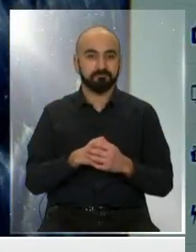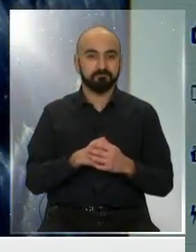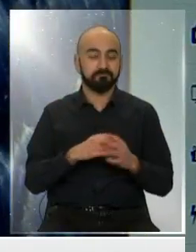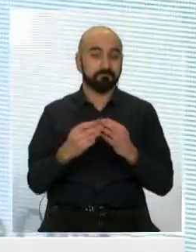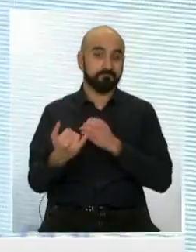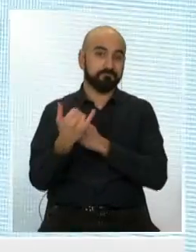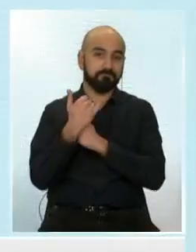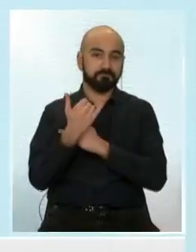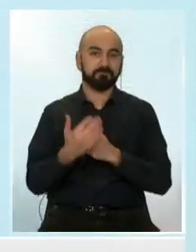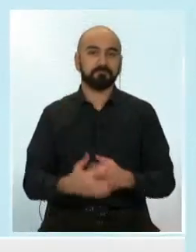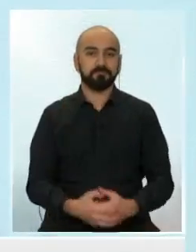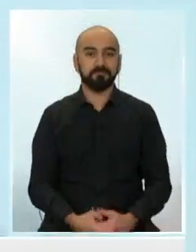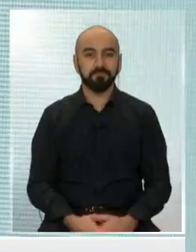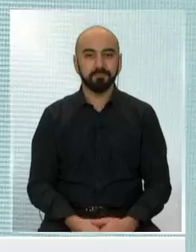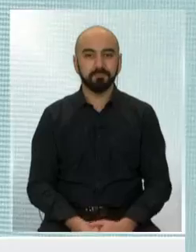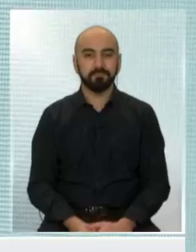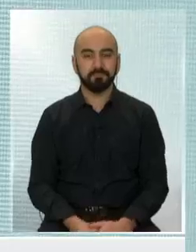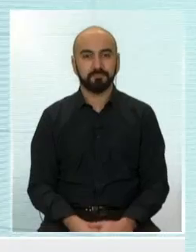que era una estafa.